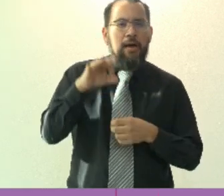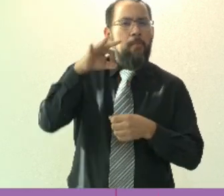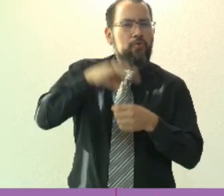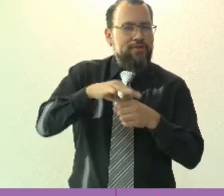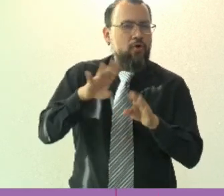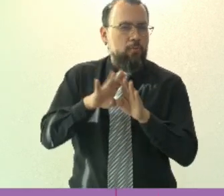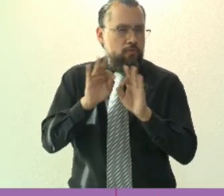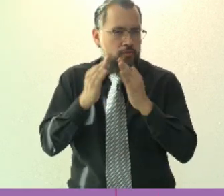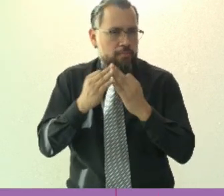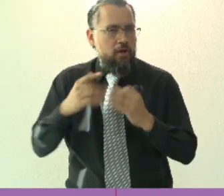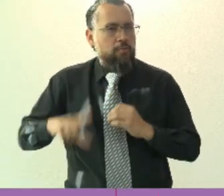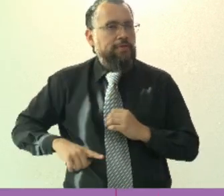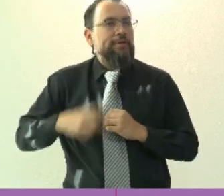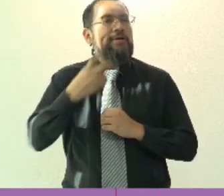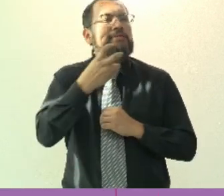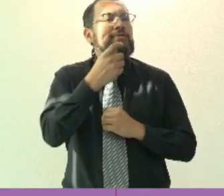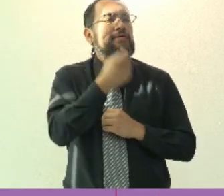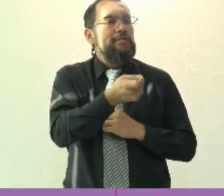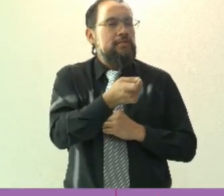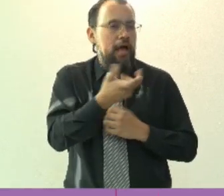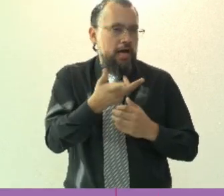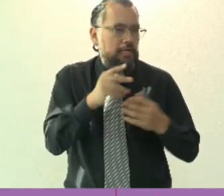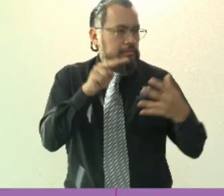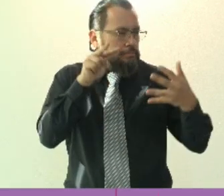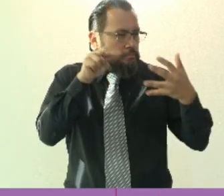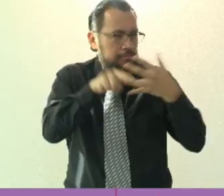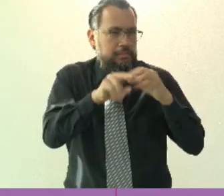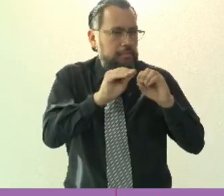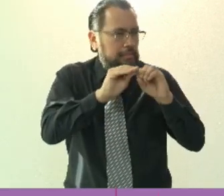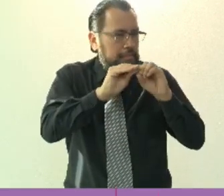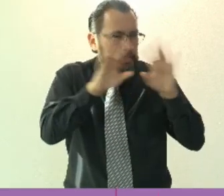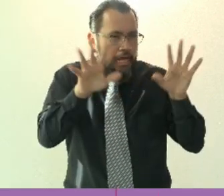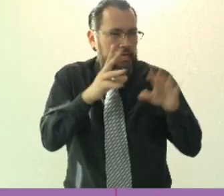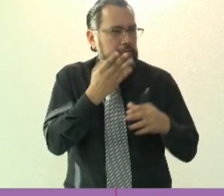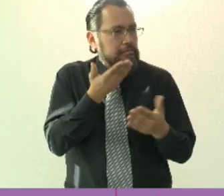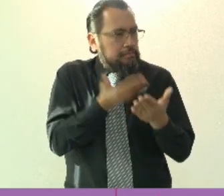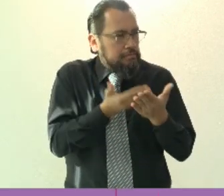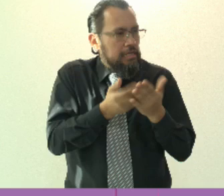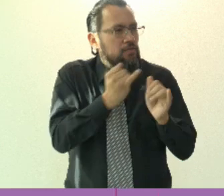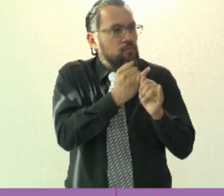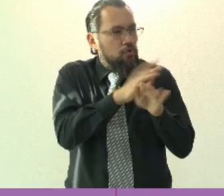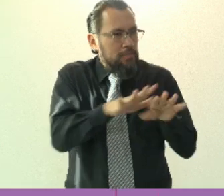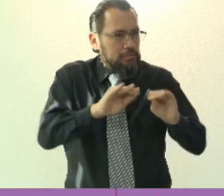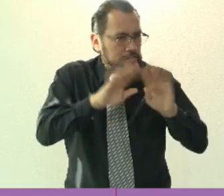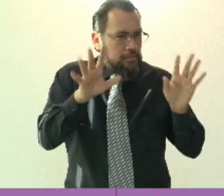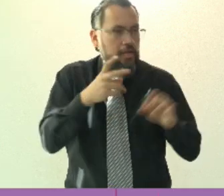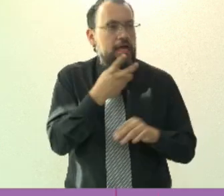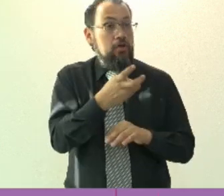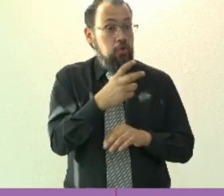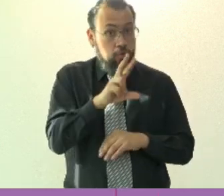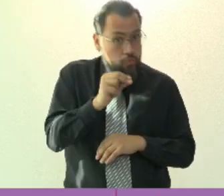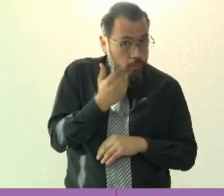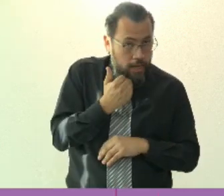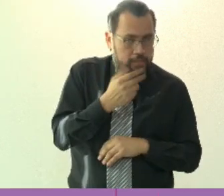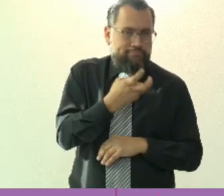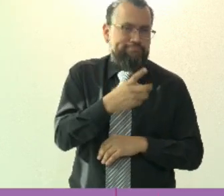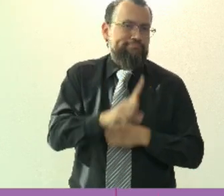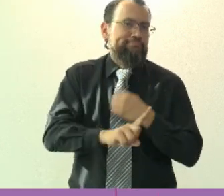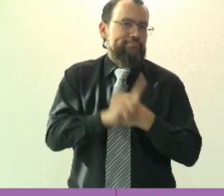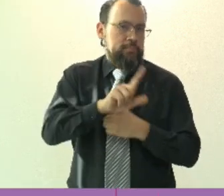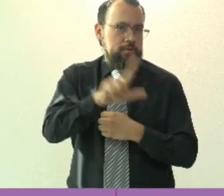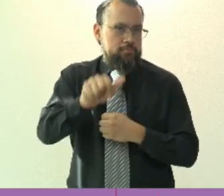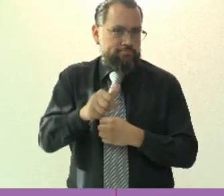misma. Y ese componente democrático no lo dejemos tan de fuera, porque el no tenerlo tiene importantes consecuencias. Y más bien